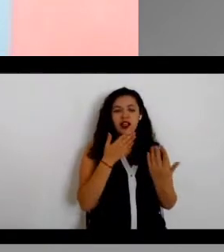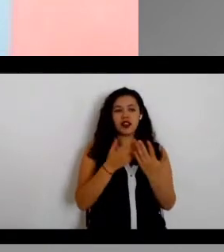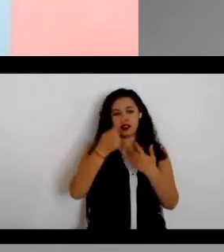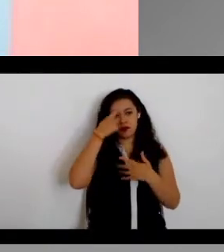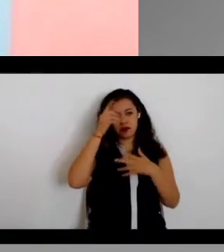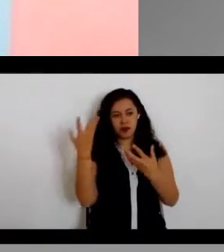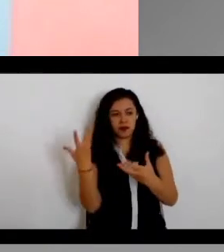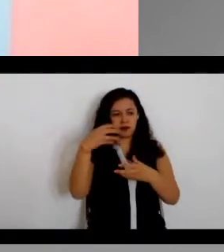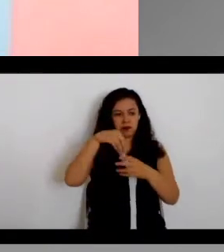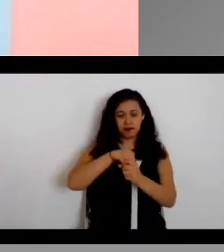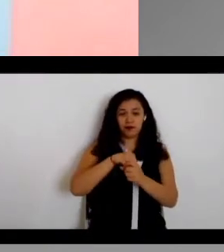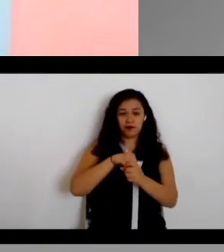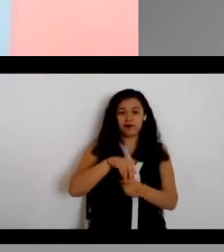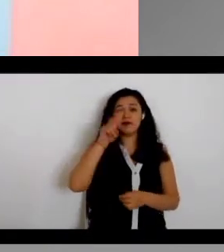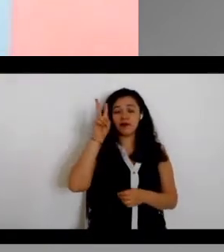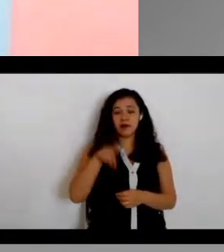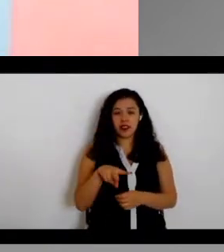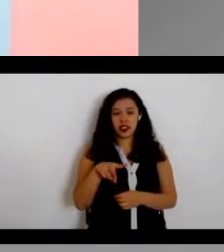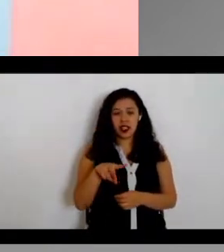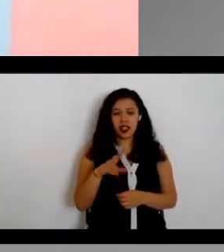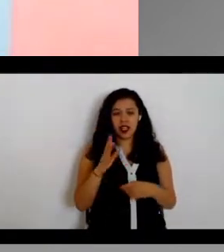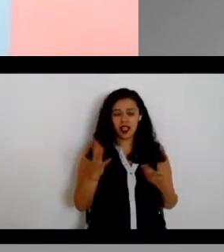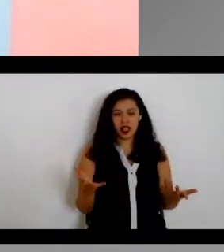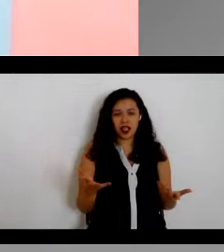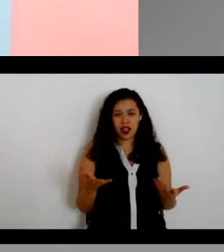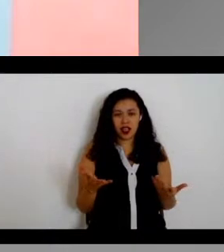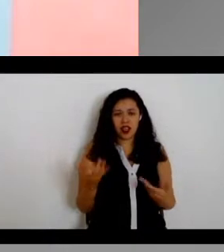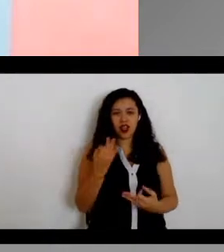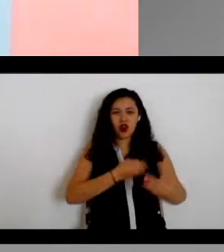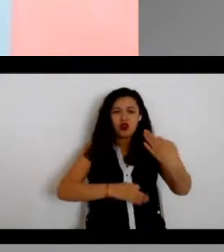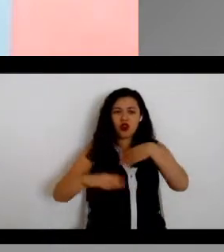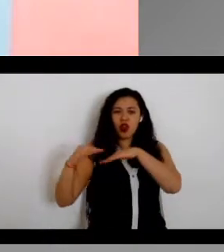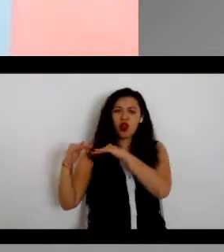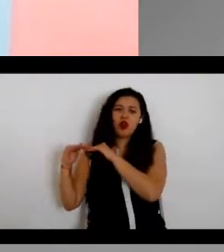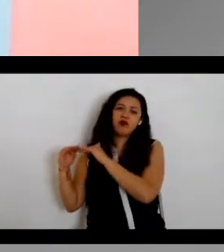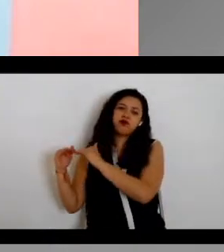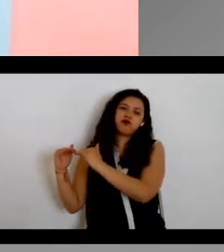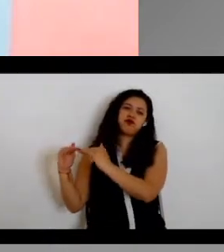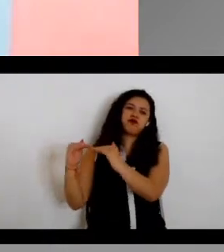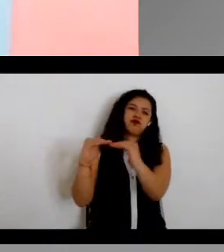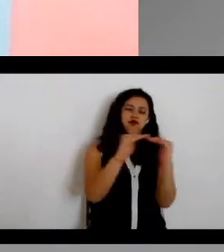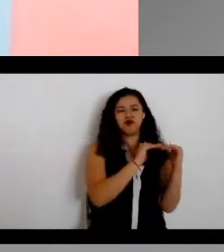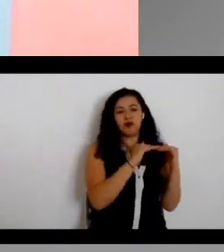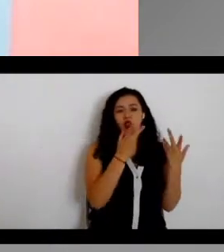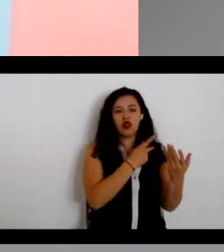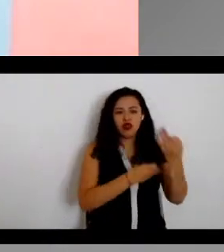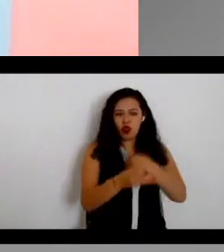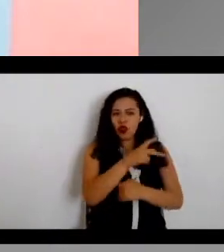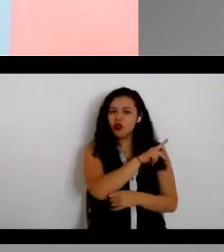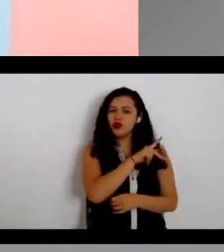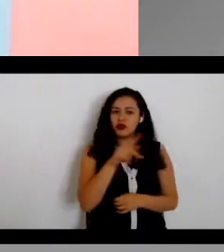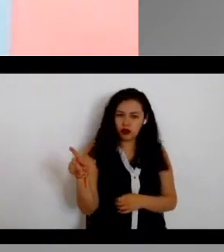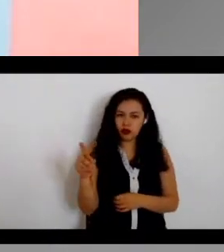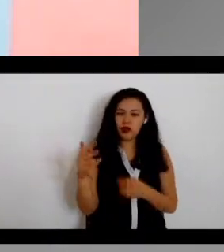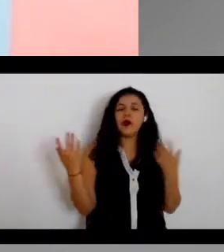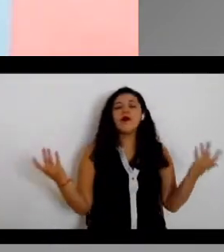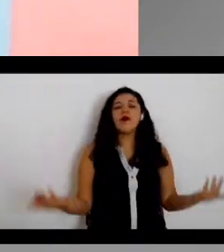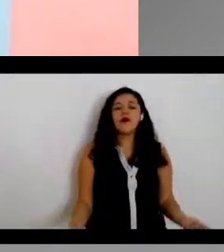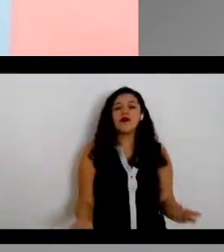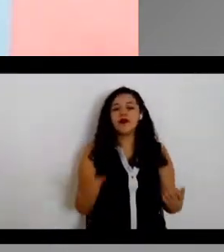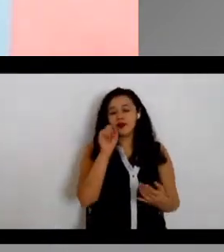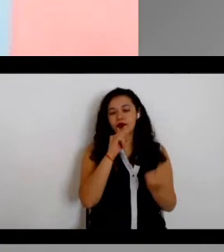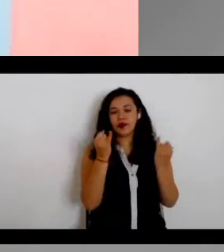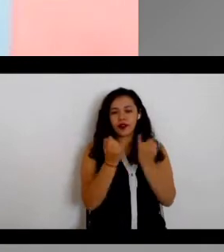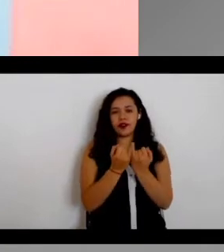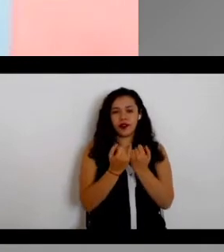en efecto el suelo o el piso esté parejo para todes, y todes es todes. Otra de las funciones también prioritarias que